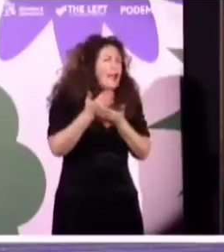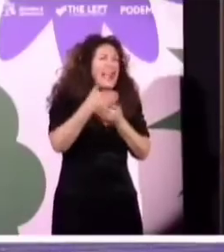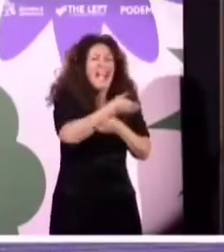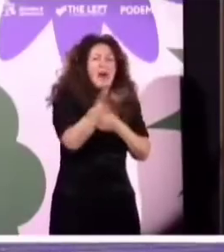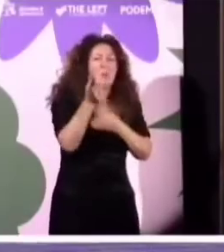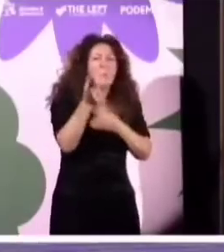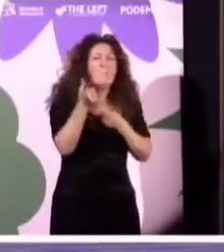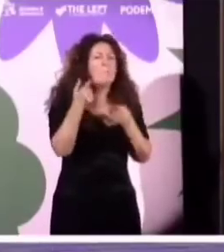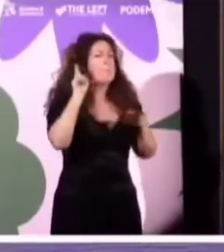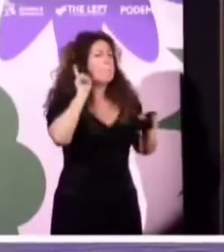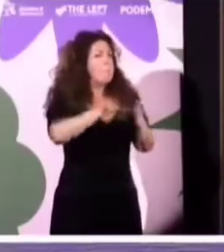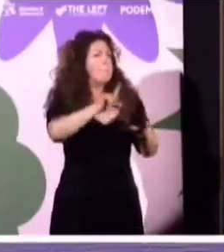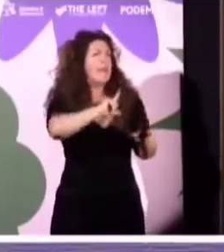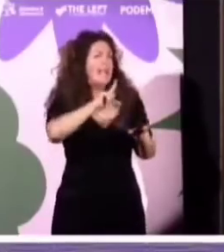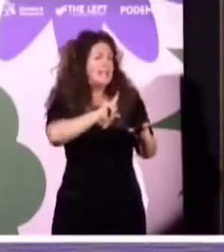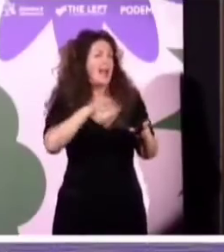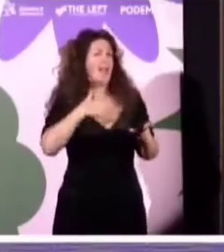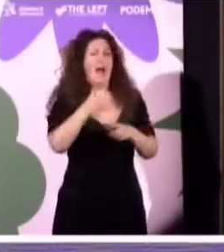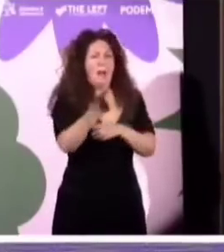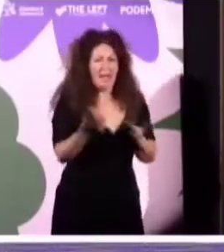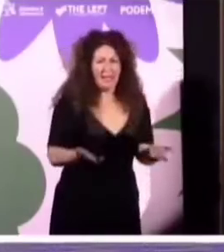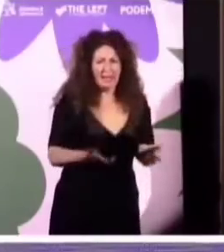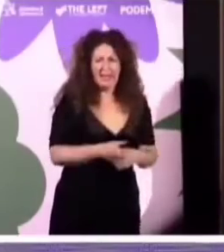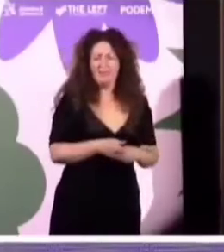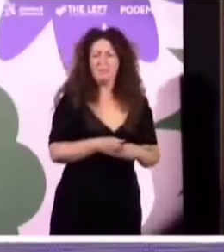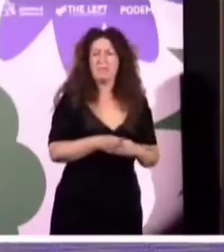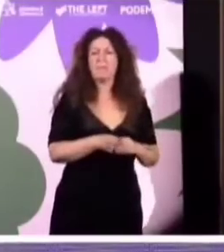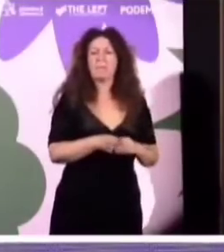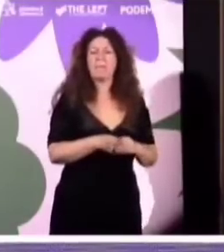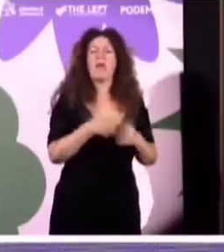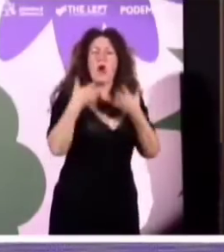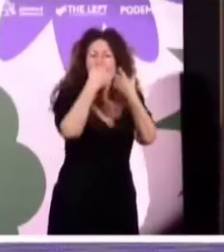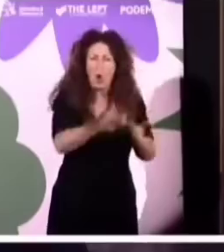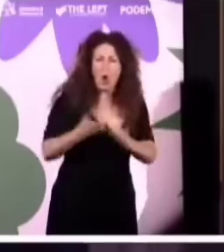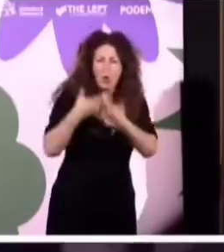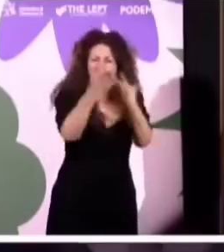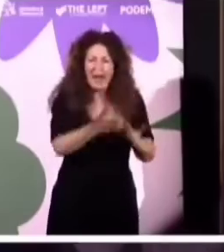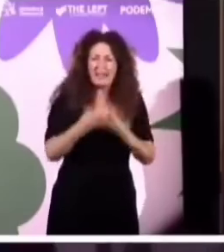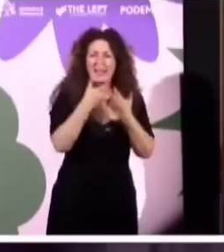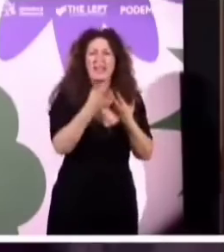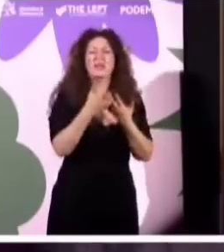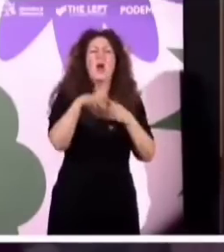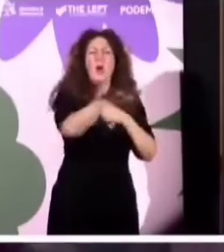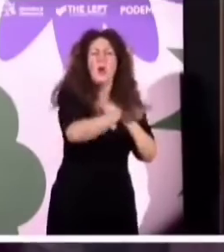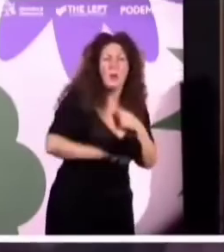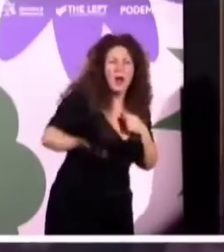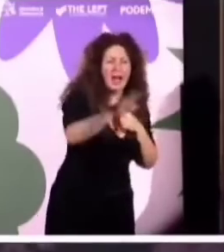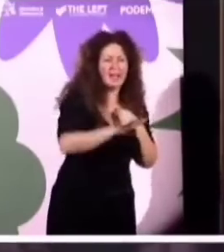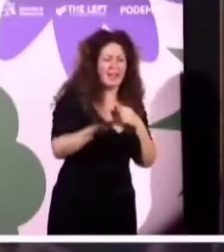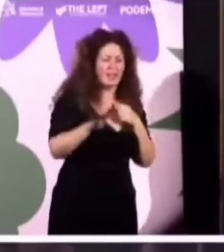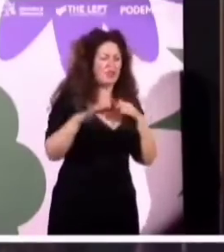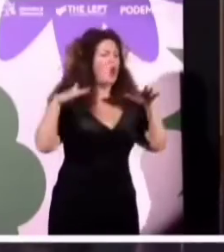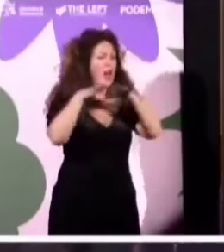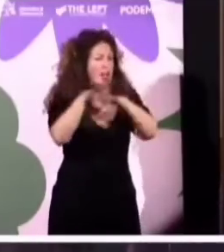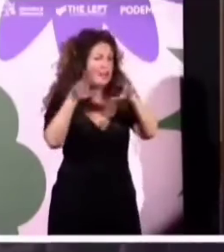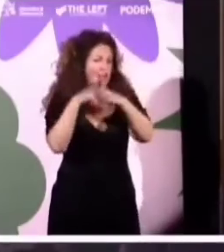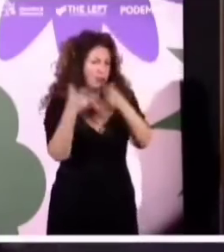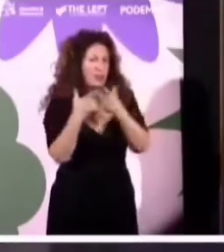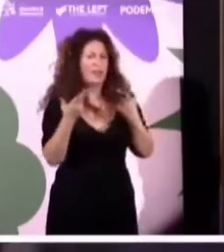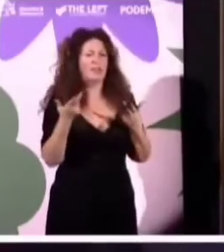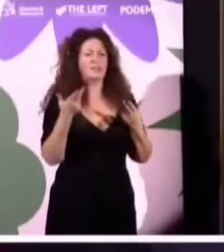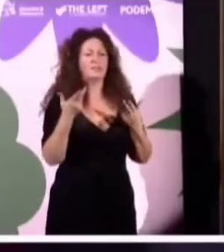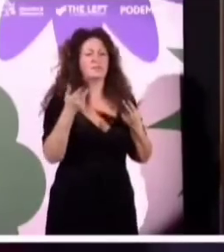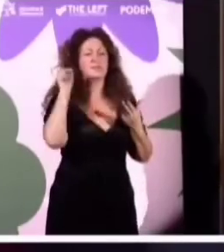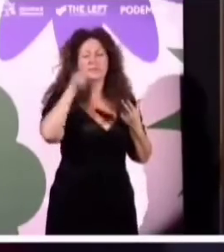valiente, una militancia que combate en los barrios, en las redes sociales, en